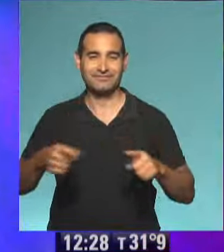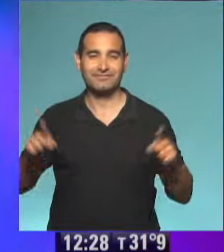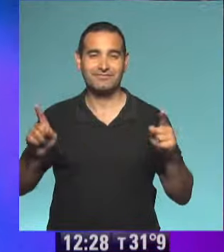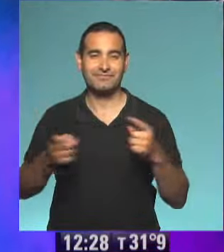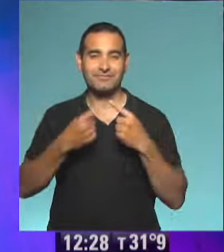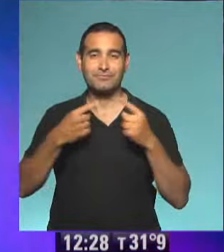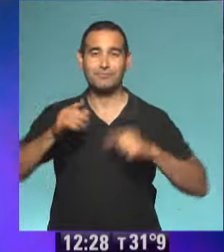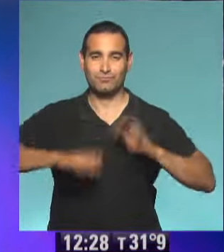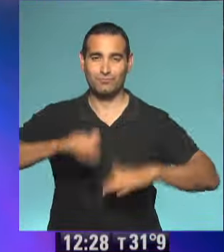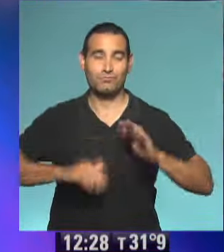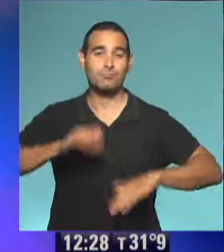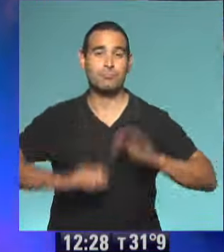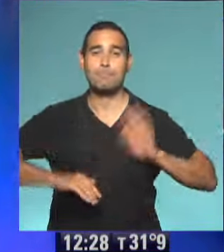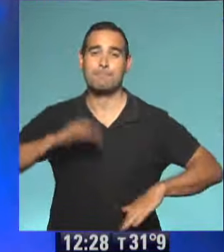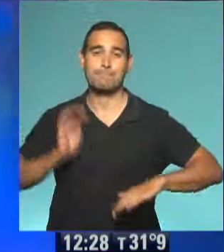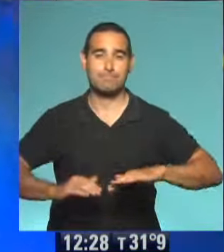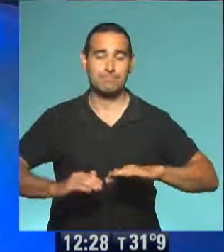bam.